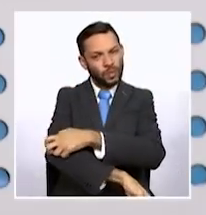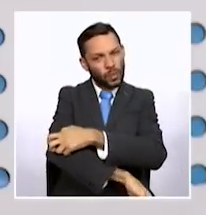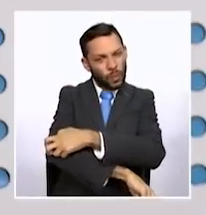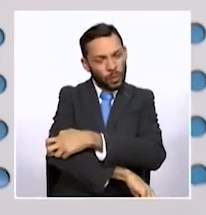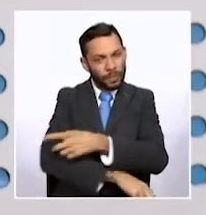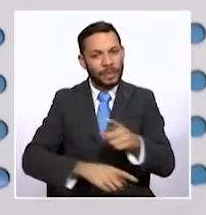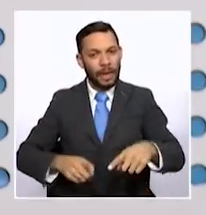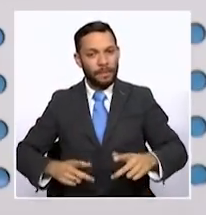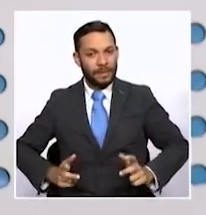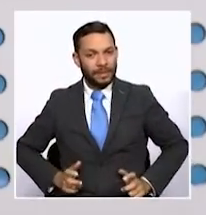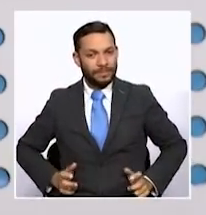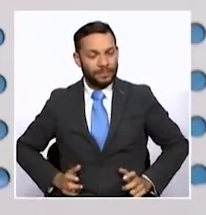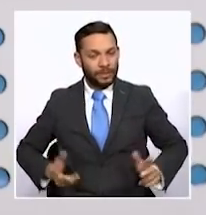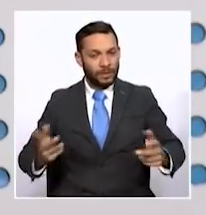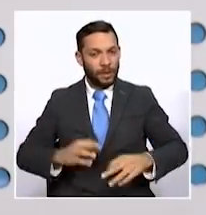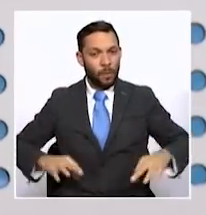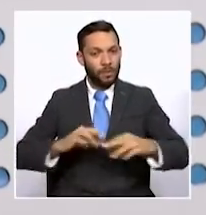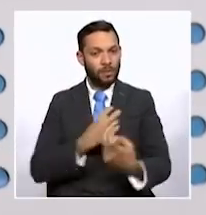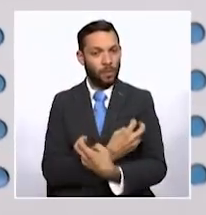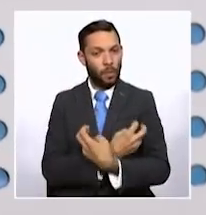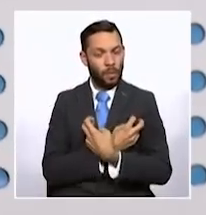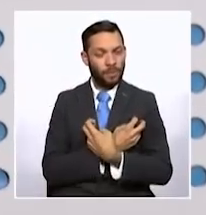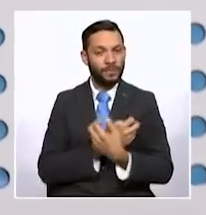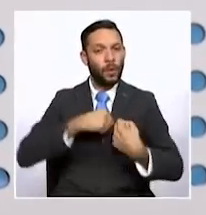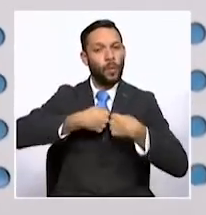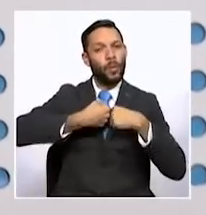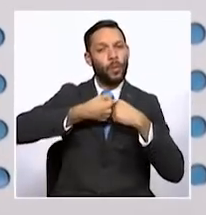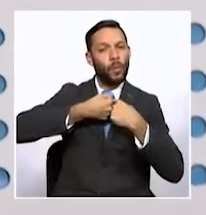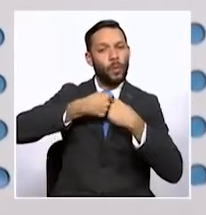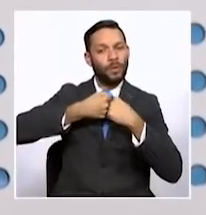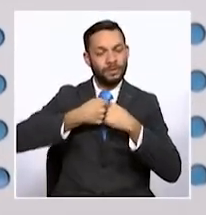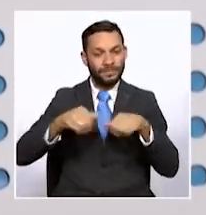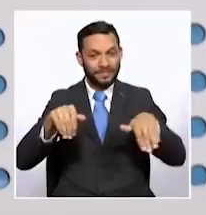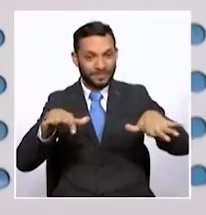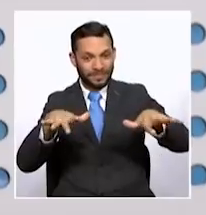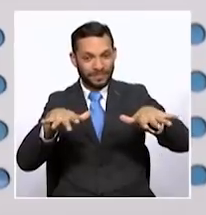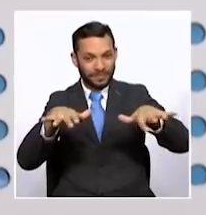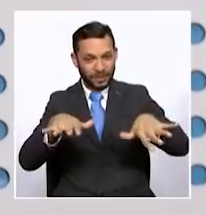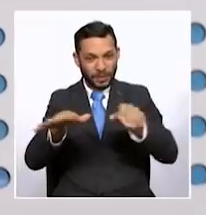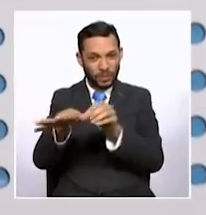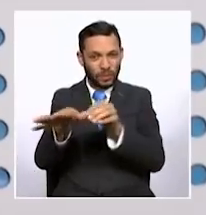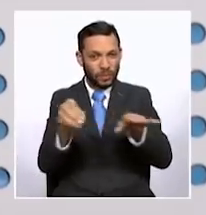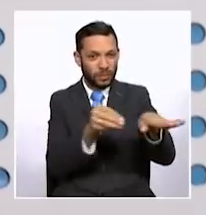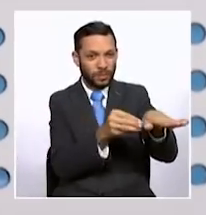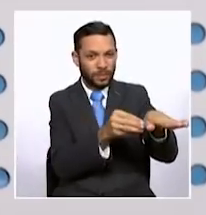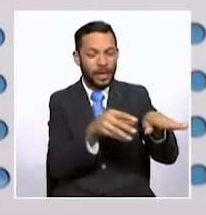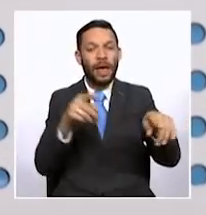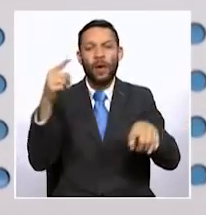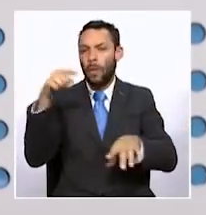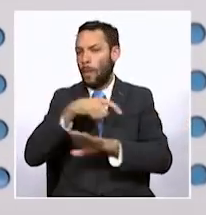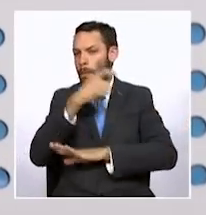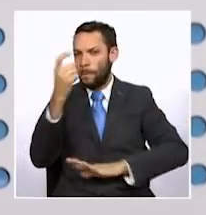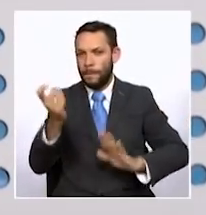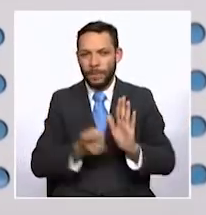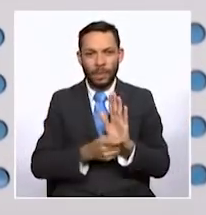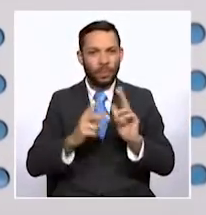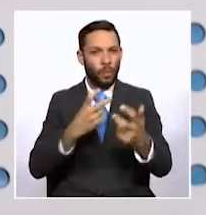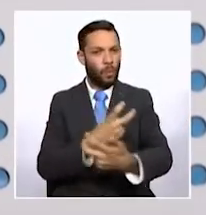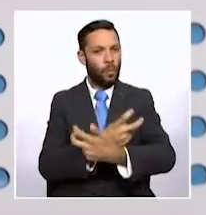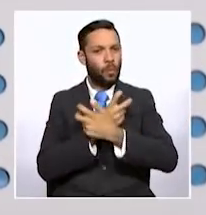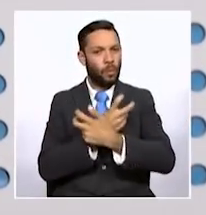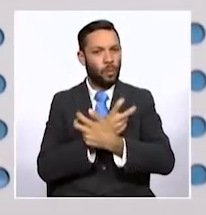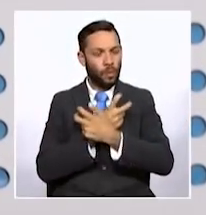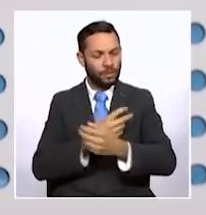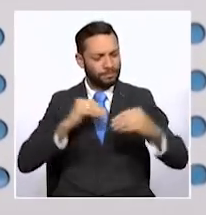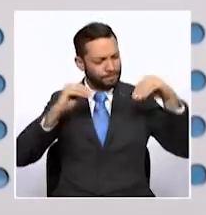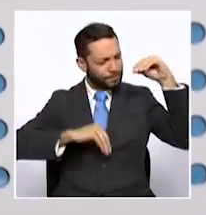cadera, rodillas, tobillos hasta la parte del pie, manejando todo tipo de patologías del sistema osteomuscular y